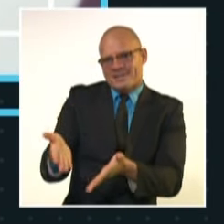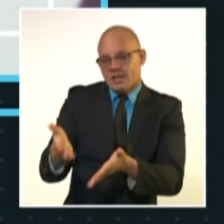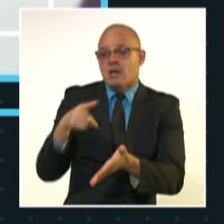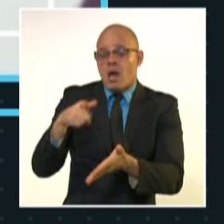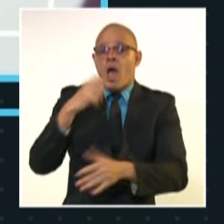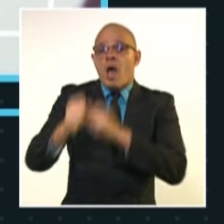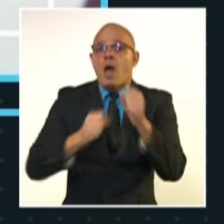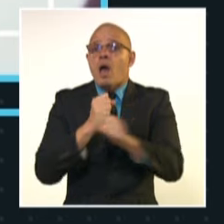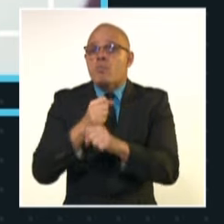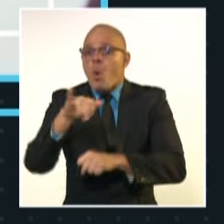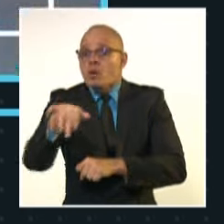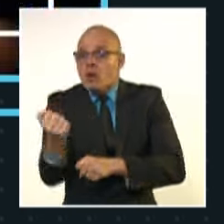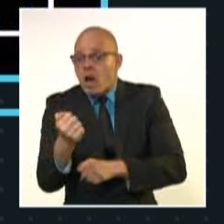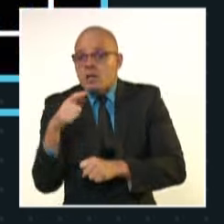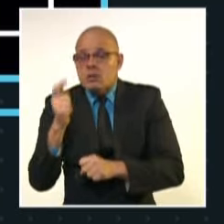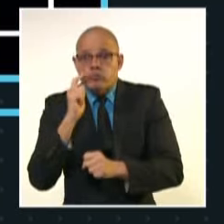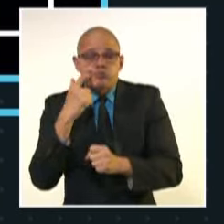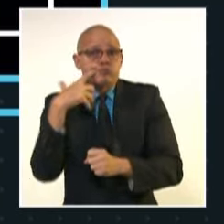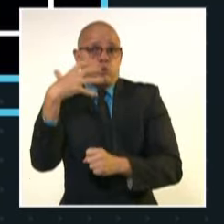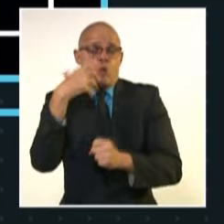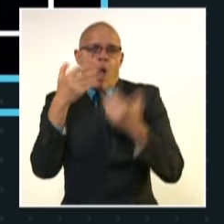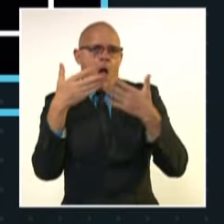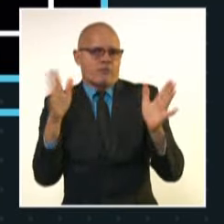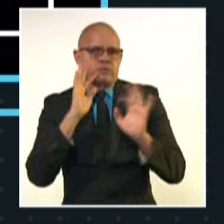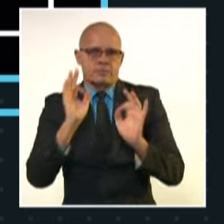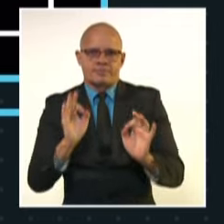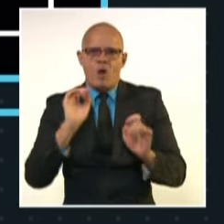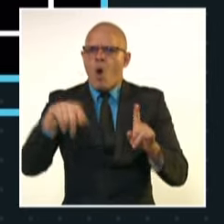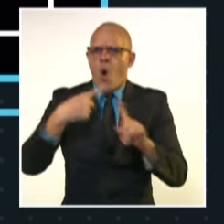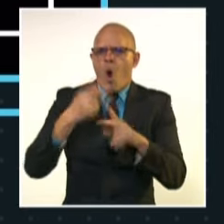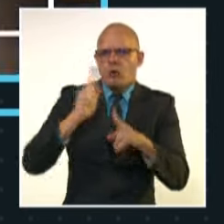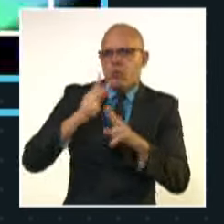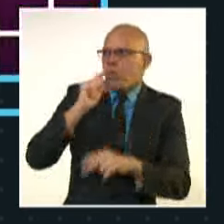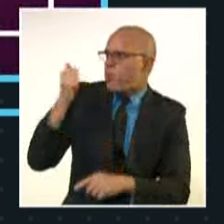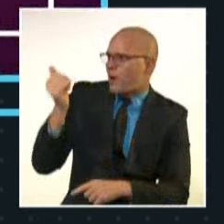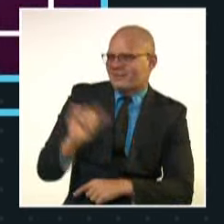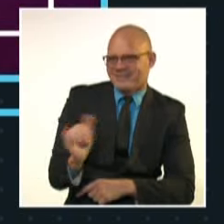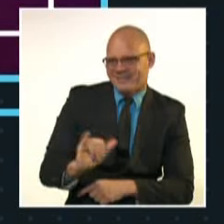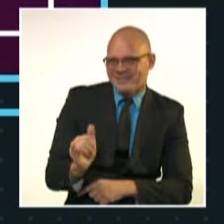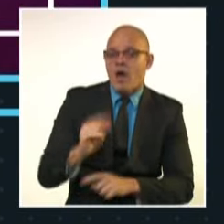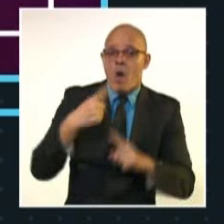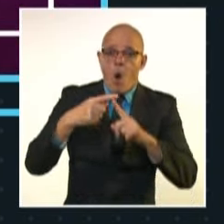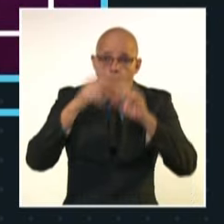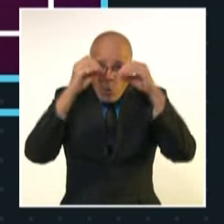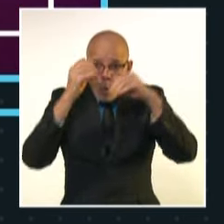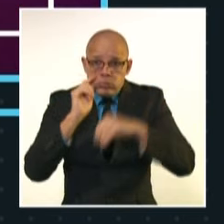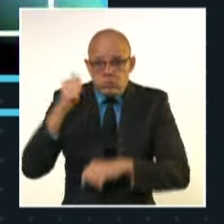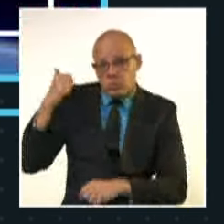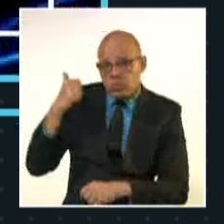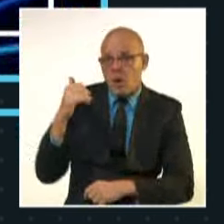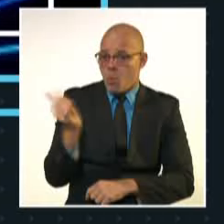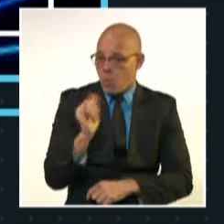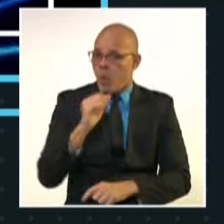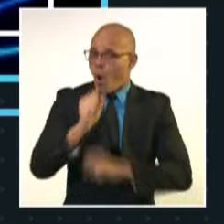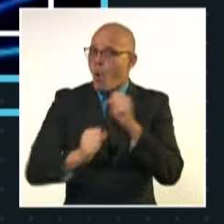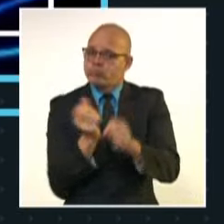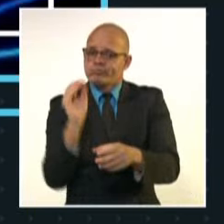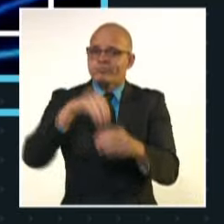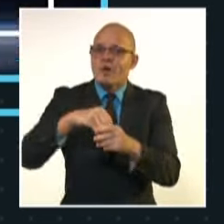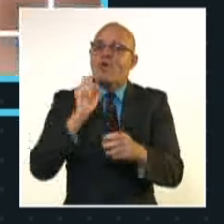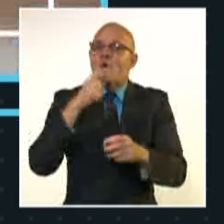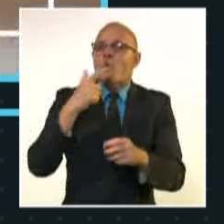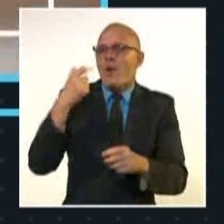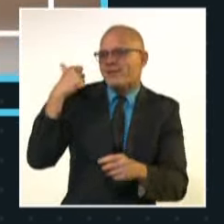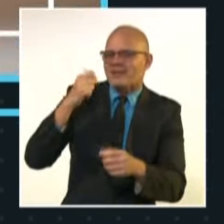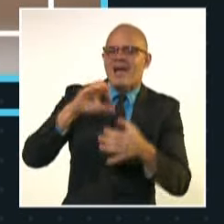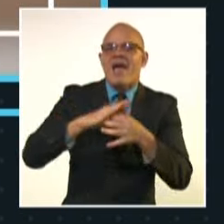inteligencia artificial a gran escala. Otros titulares señalan cómo el buscador Google incorporó su herramienta de inteligencia artificial Gemini